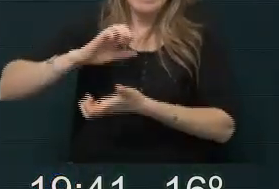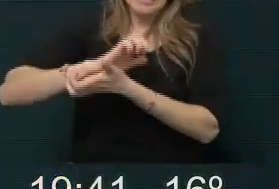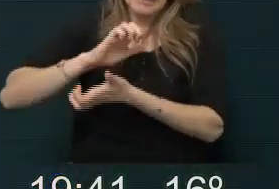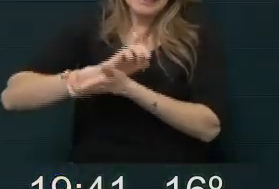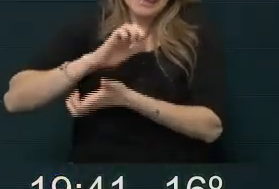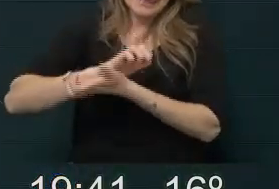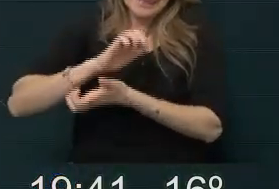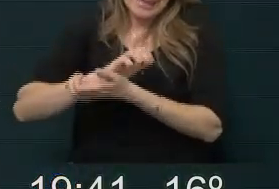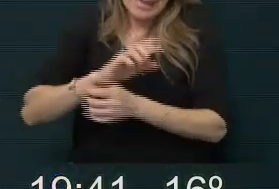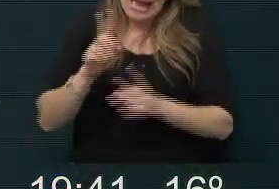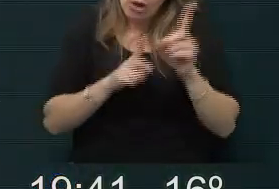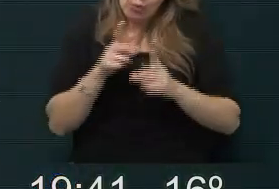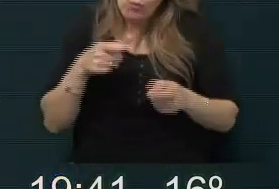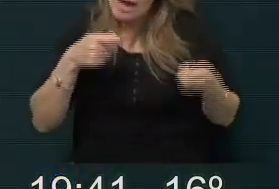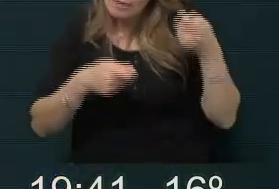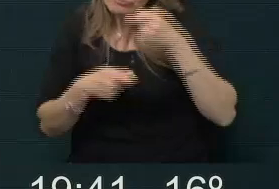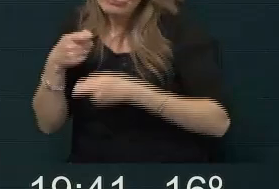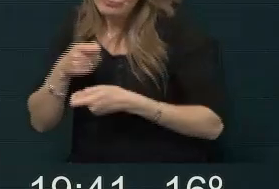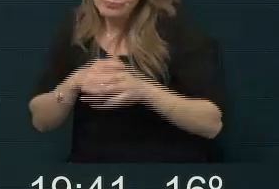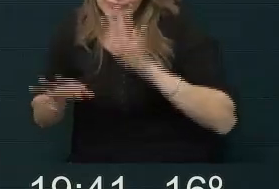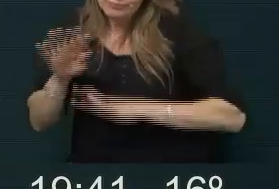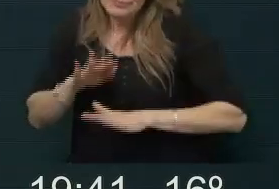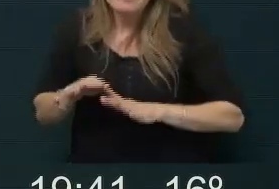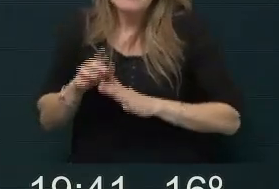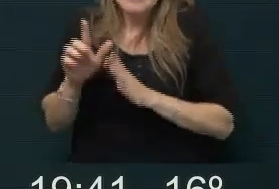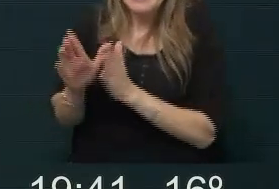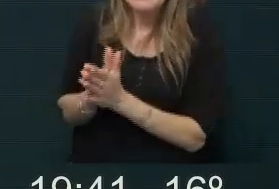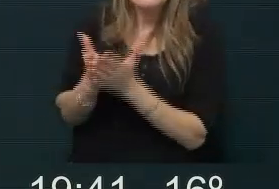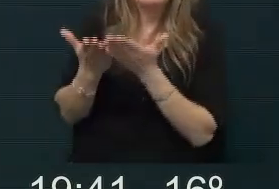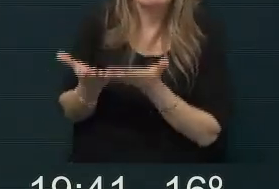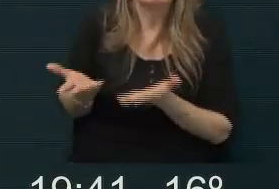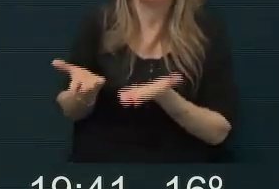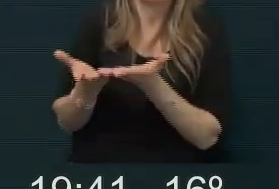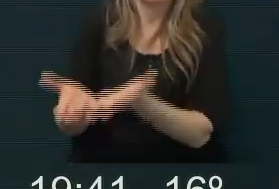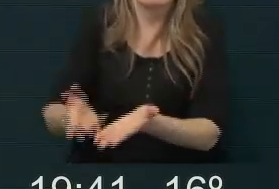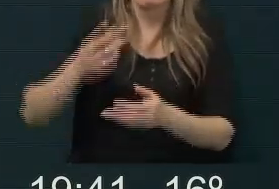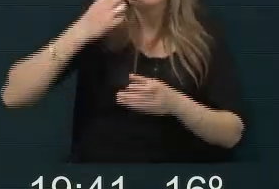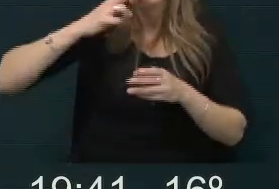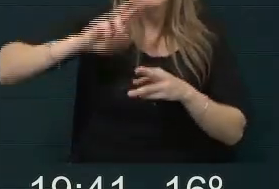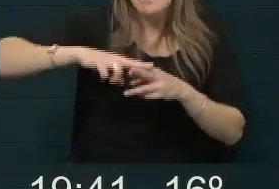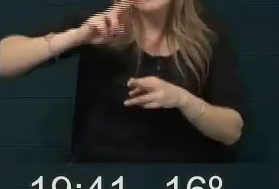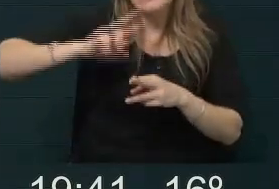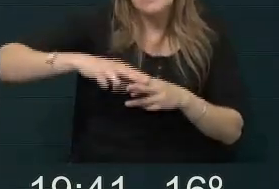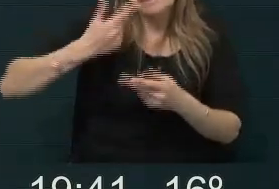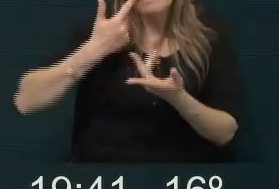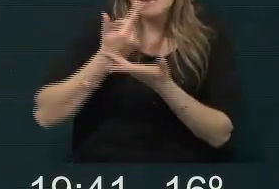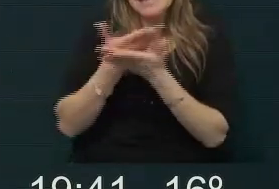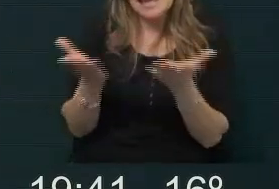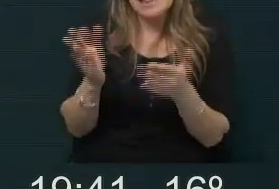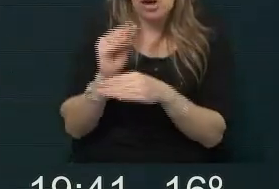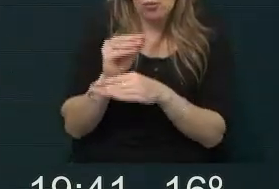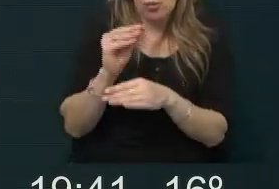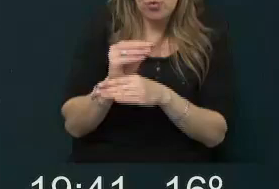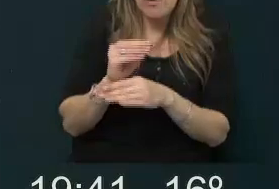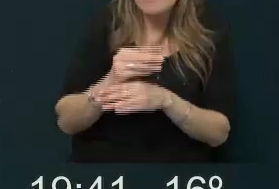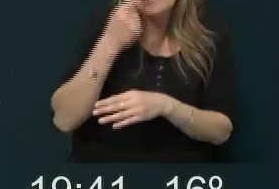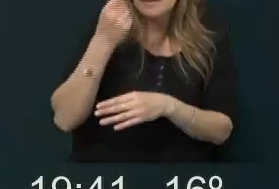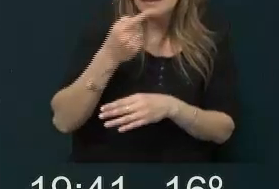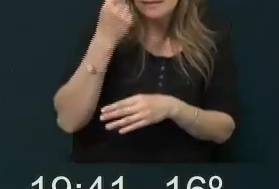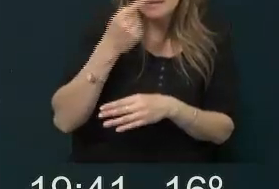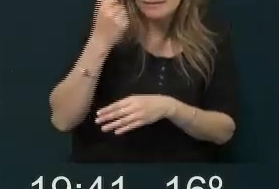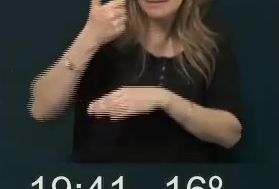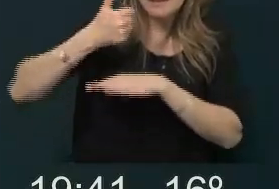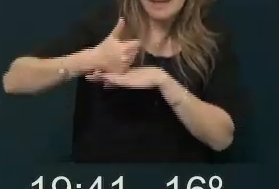ya existían. Este libro se presenta, Jorge Bafico lo presenta el próximo martes en el Cultural Alfabeta y es una instancia interesante porque va a estar con